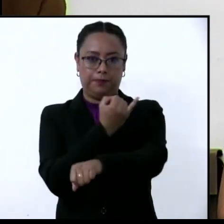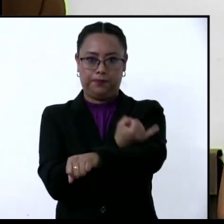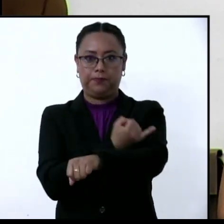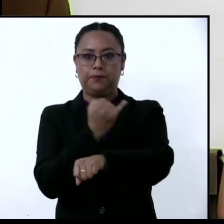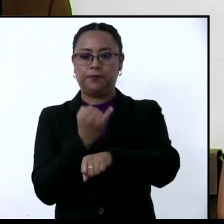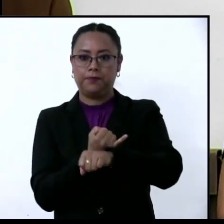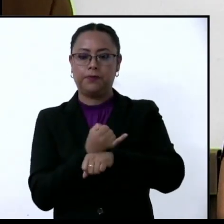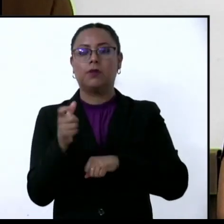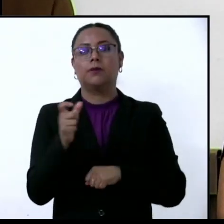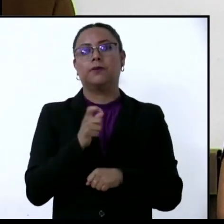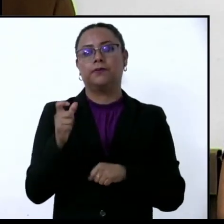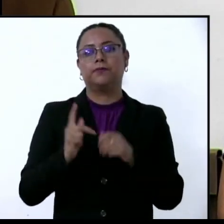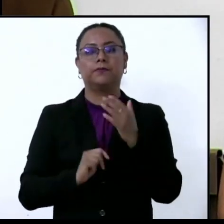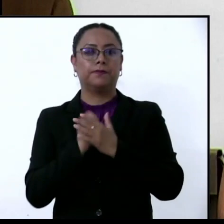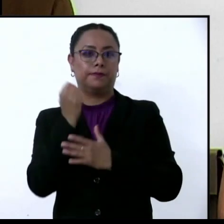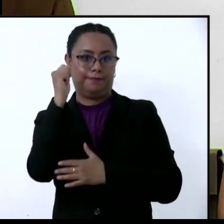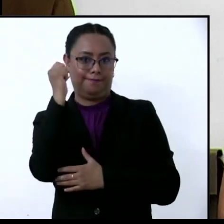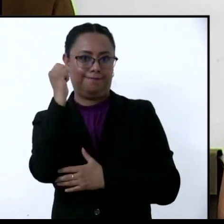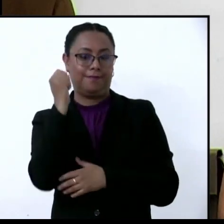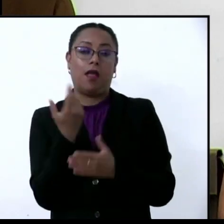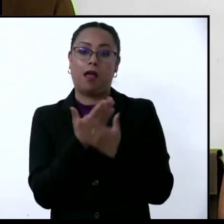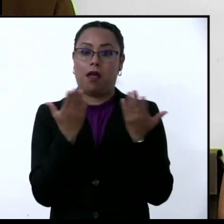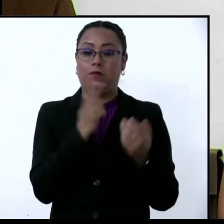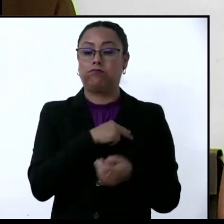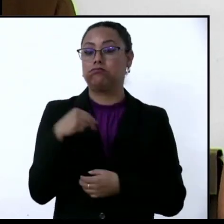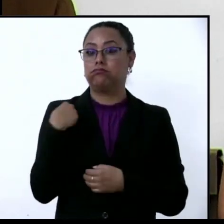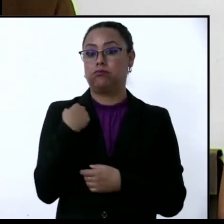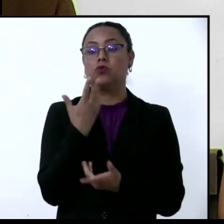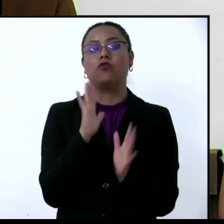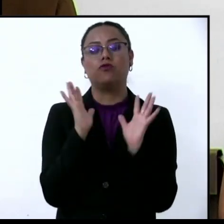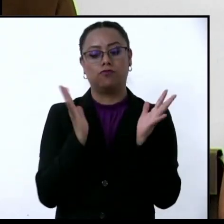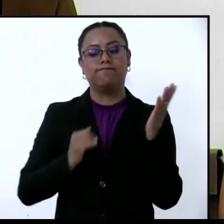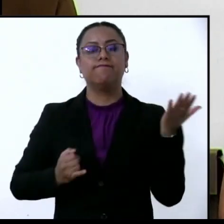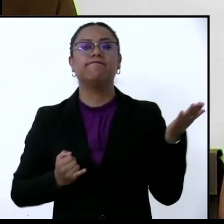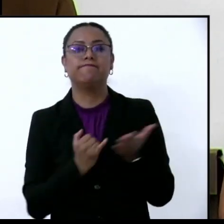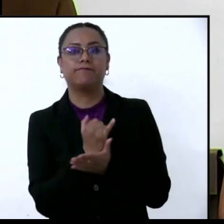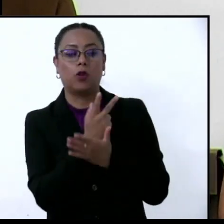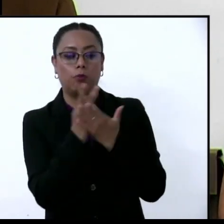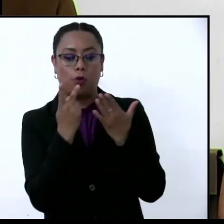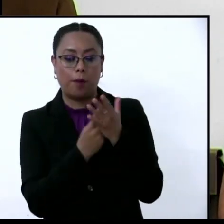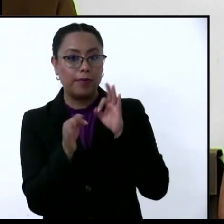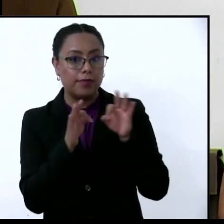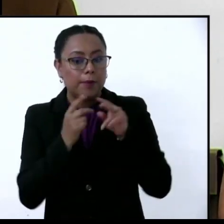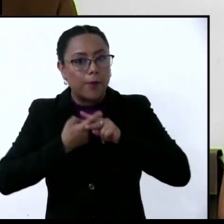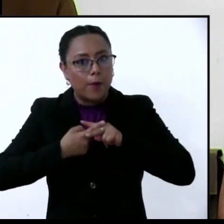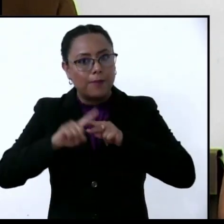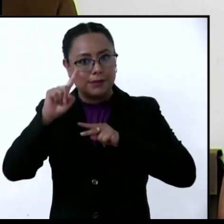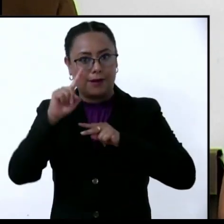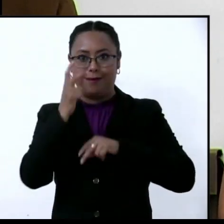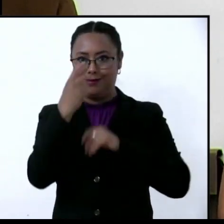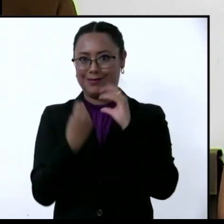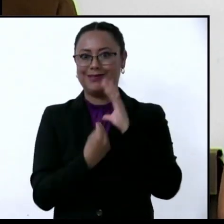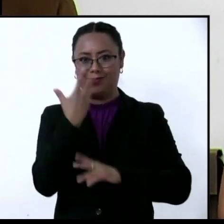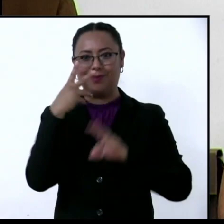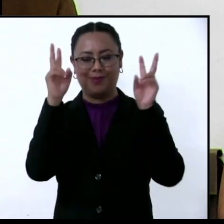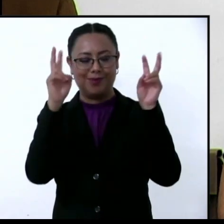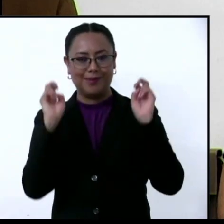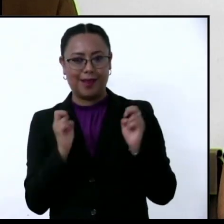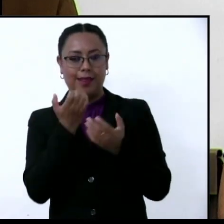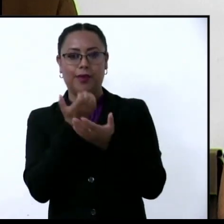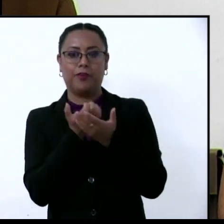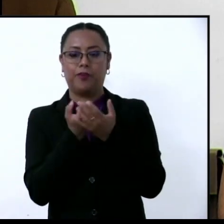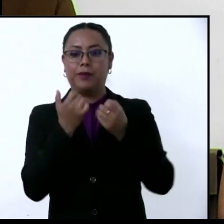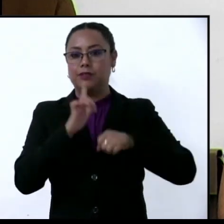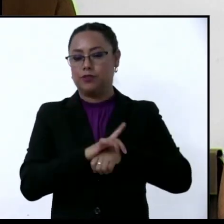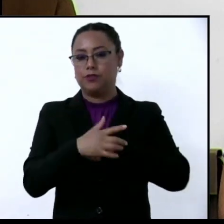Xochimilco, Tláhuac, y bueno, decidimos poner en marcha un programa de trabajo también nuevo en materia de economía social y solidaria